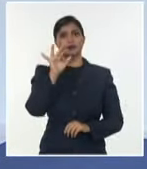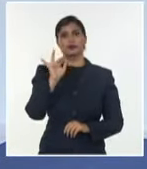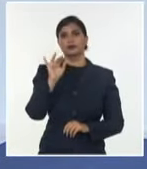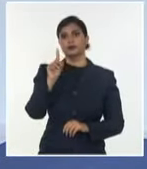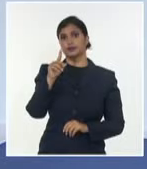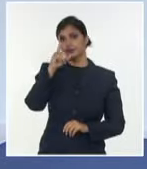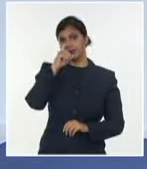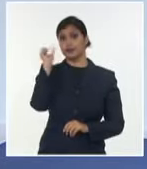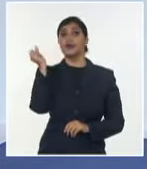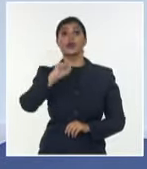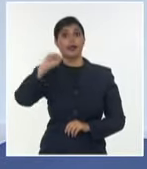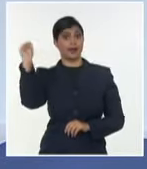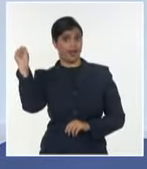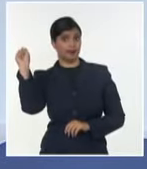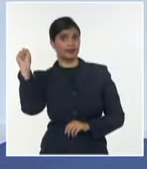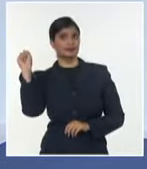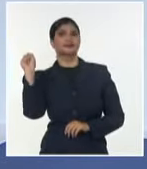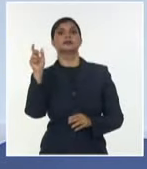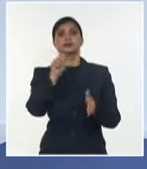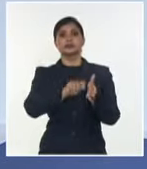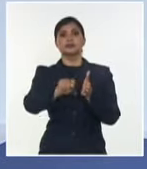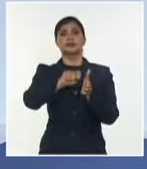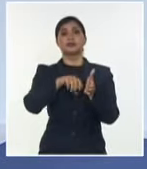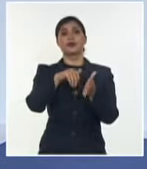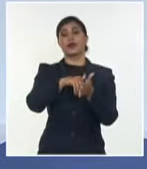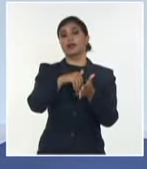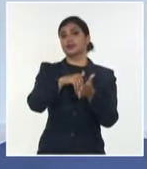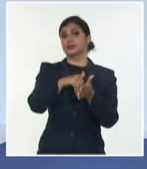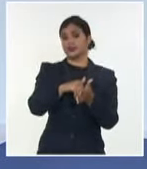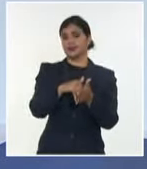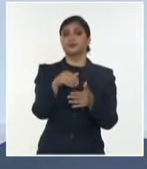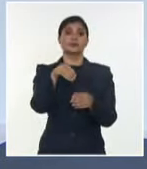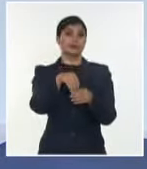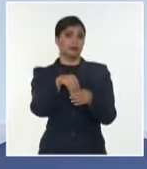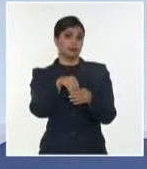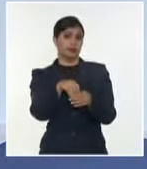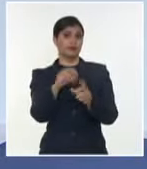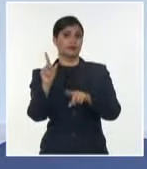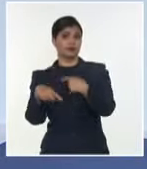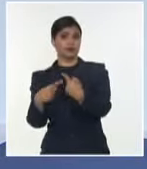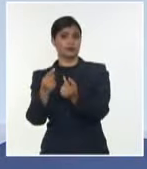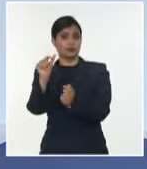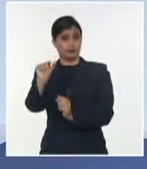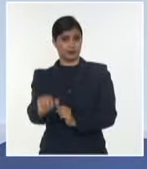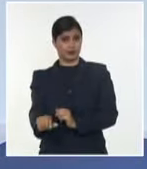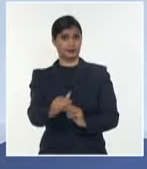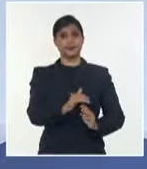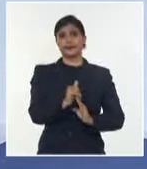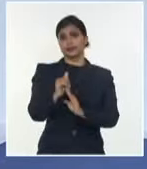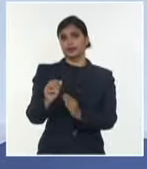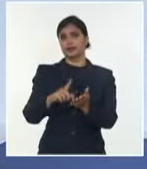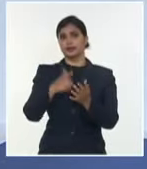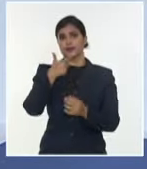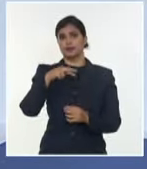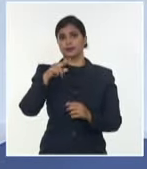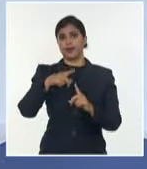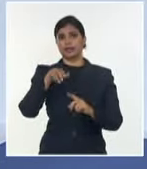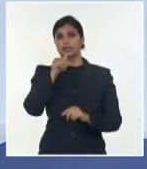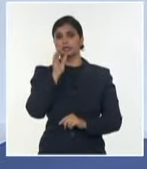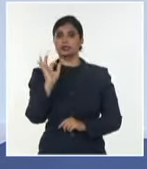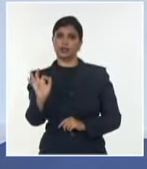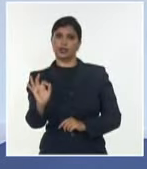ganó de manera contundente una votación universal en la que se enfrentó a Julius Malema, líder del partido opositor Luchadores por